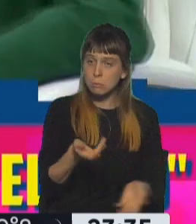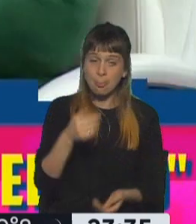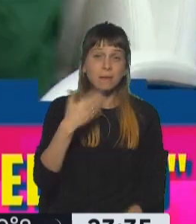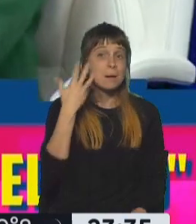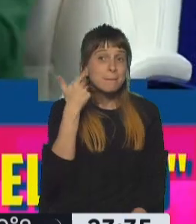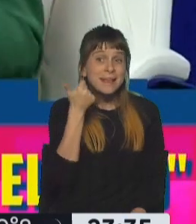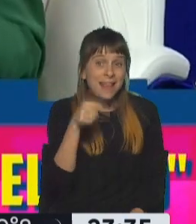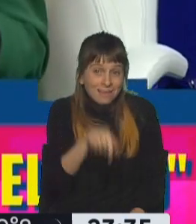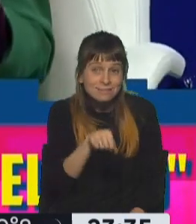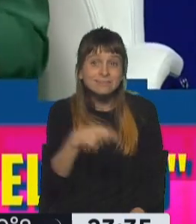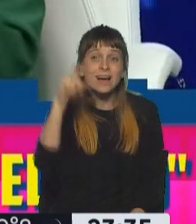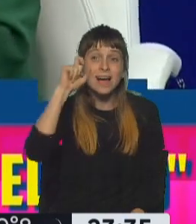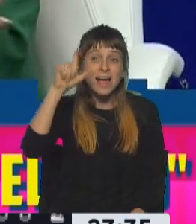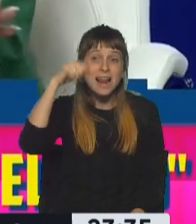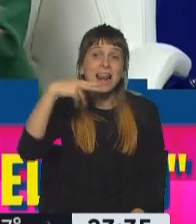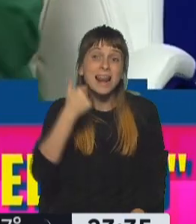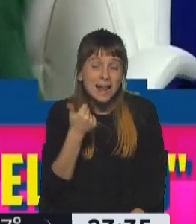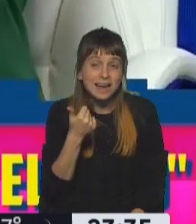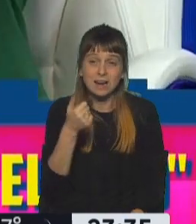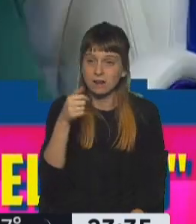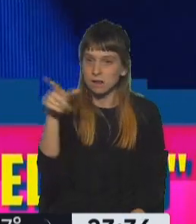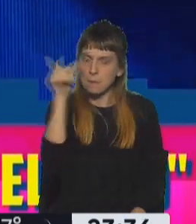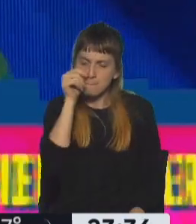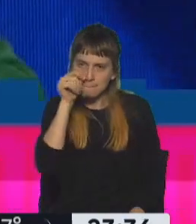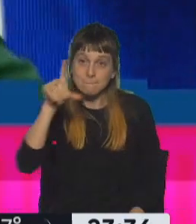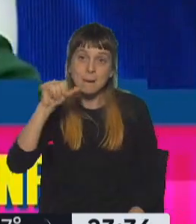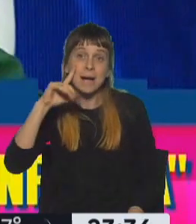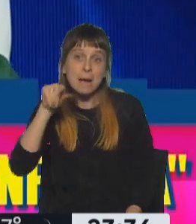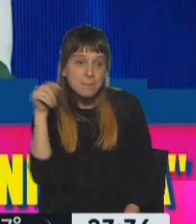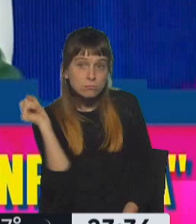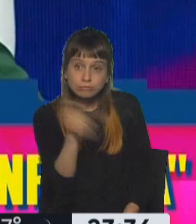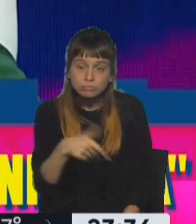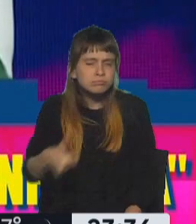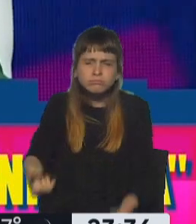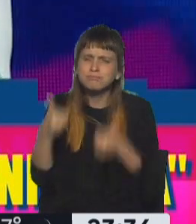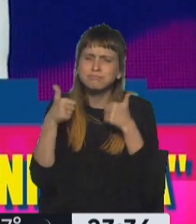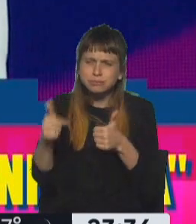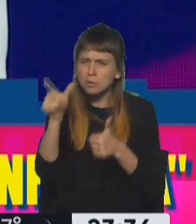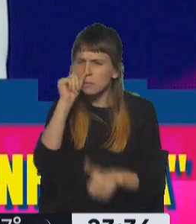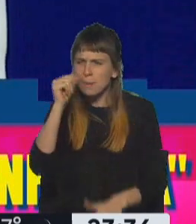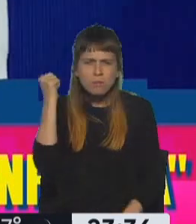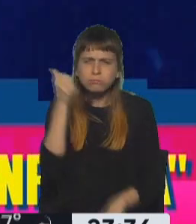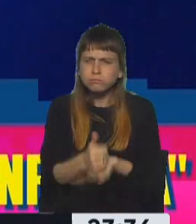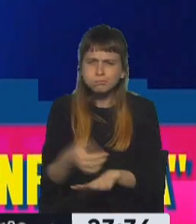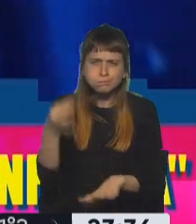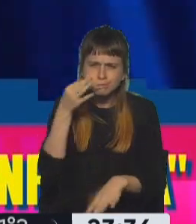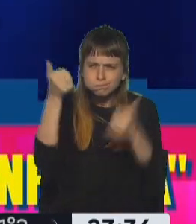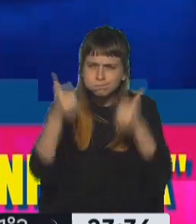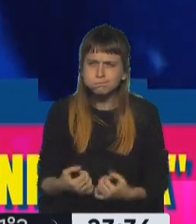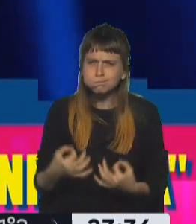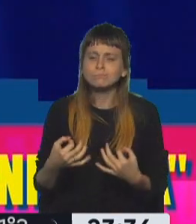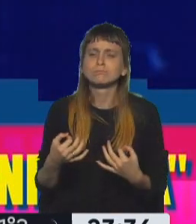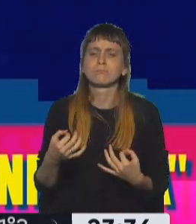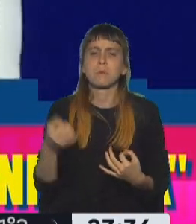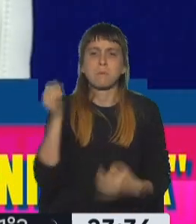hija, que tiene un padre maravilloso, porque la verdad que Camilo es un padre extraordinario, presente total, pero yo siento que